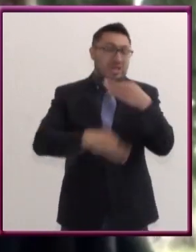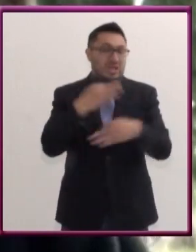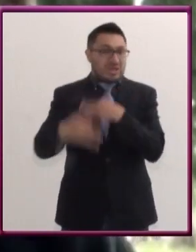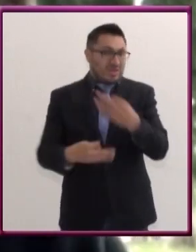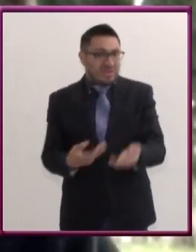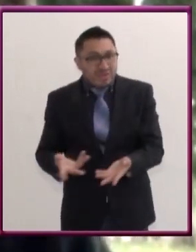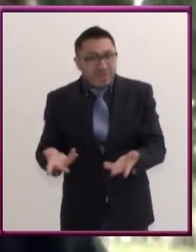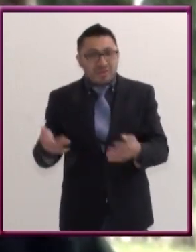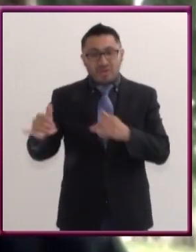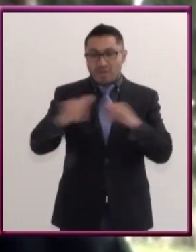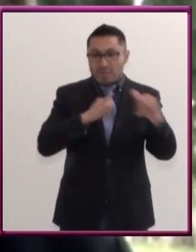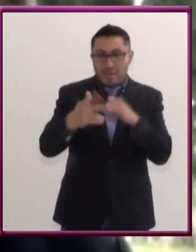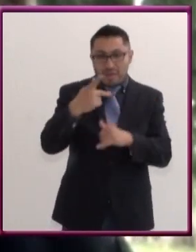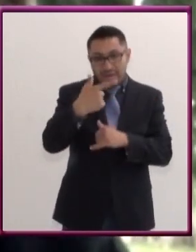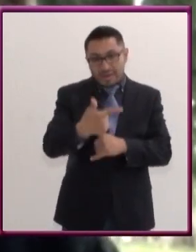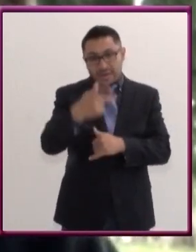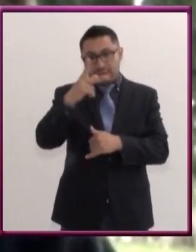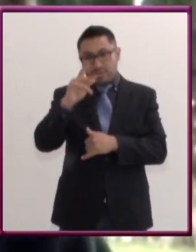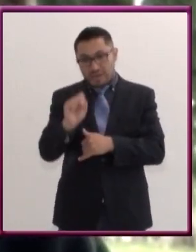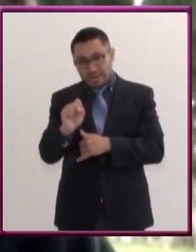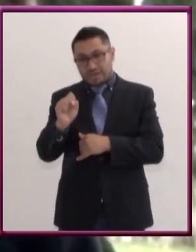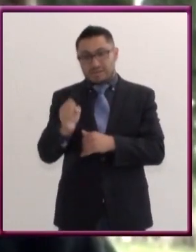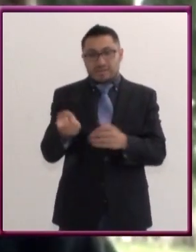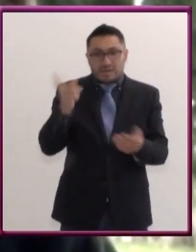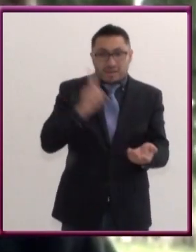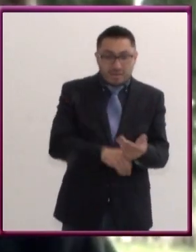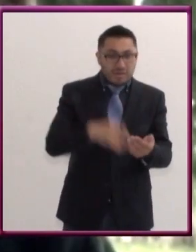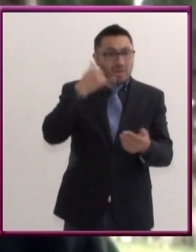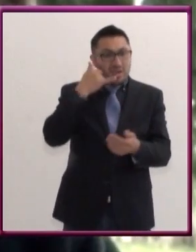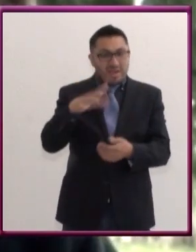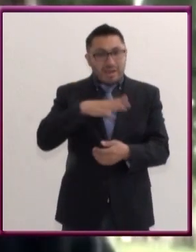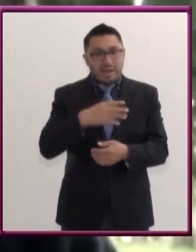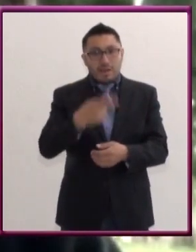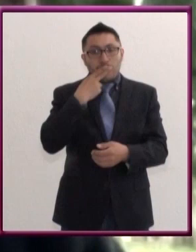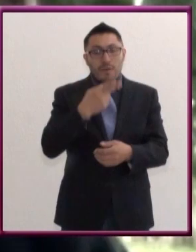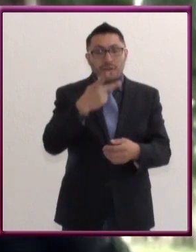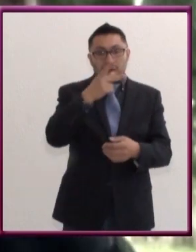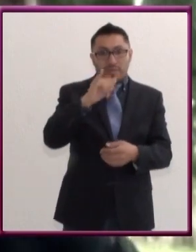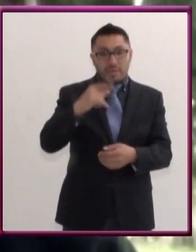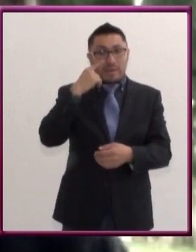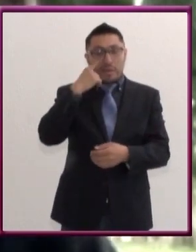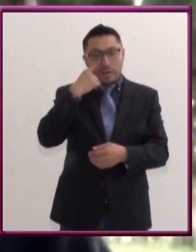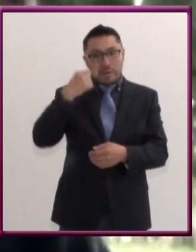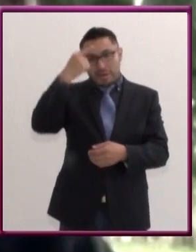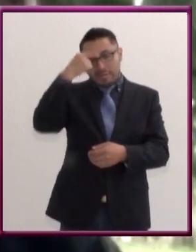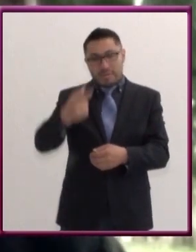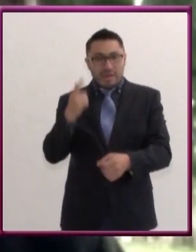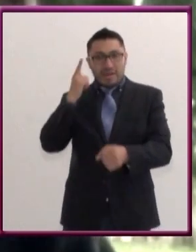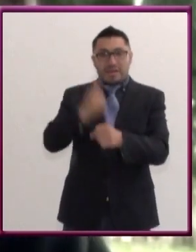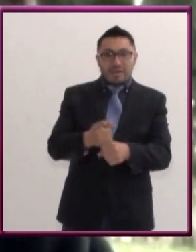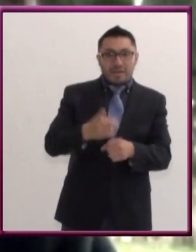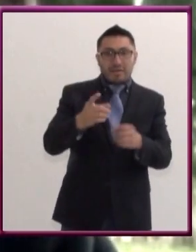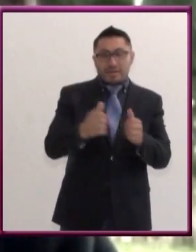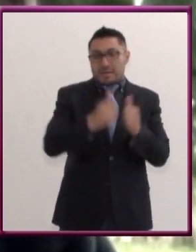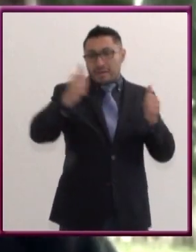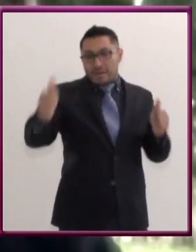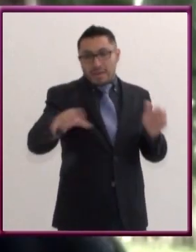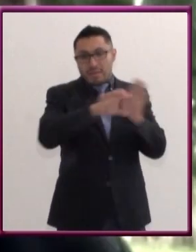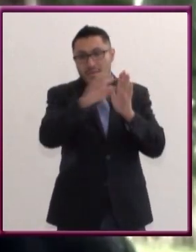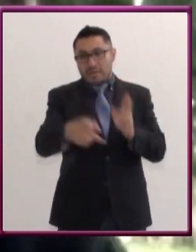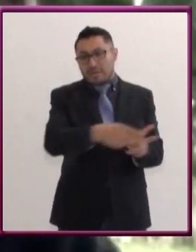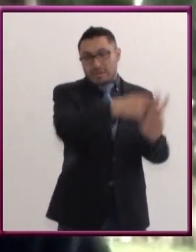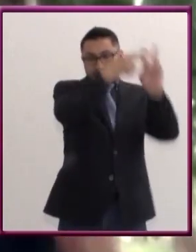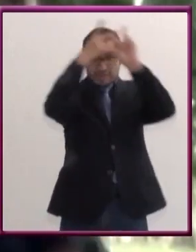todo. Los mapas GPS que tenemos en nuestros teléfonos utilizan el número pi para calcular distancias. Por ejemplo,